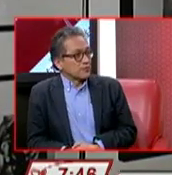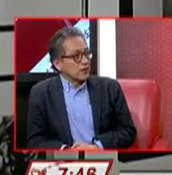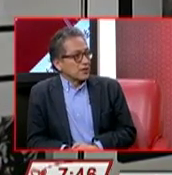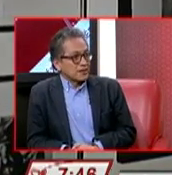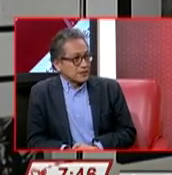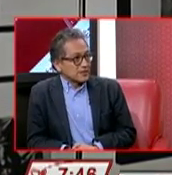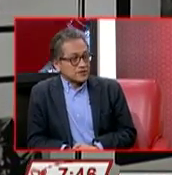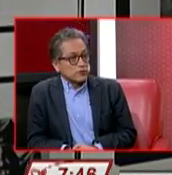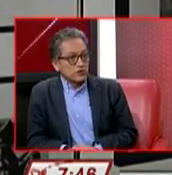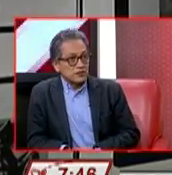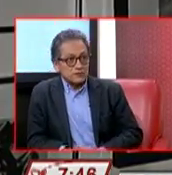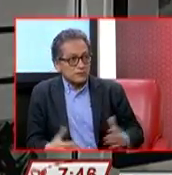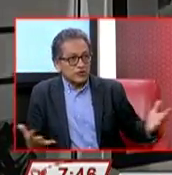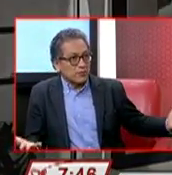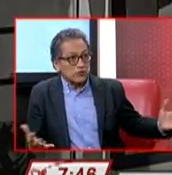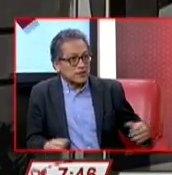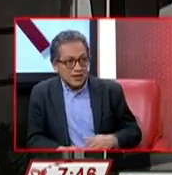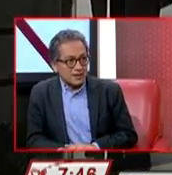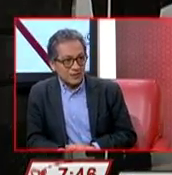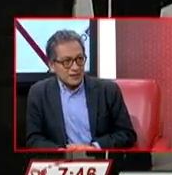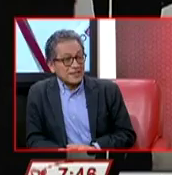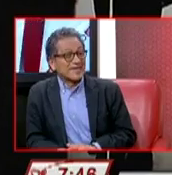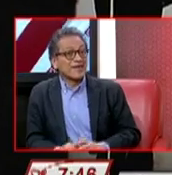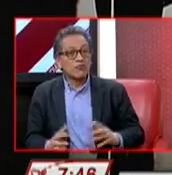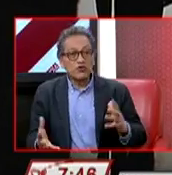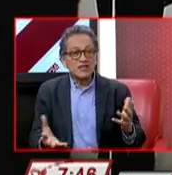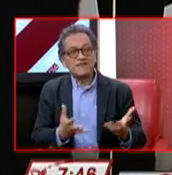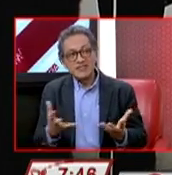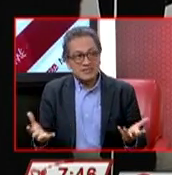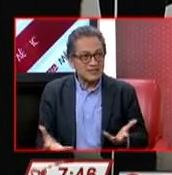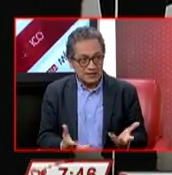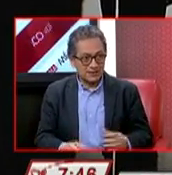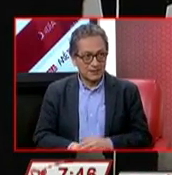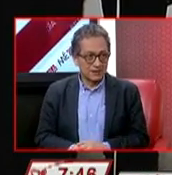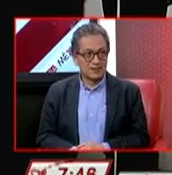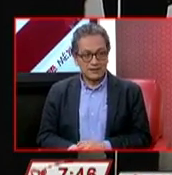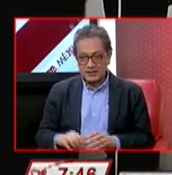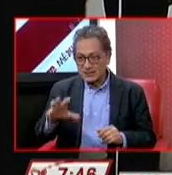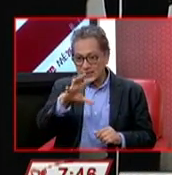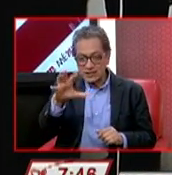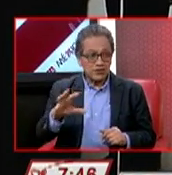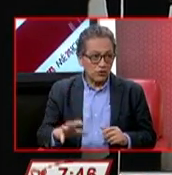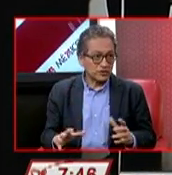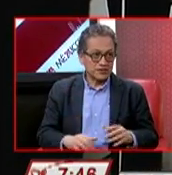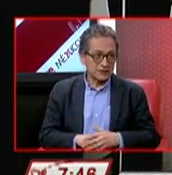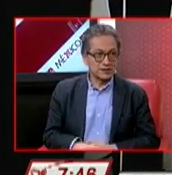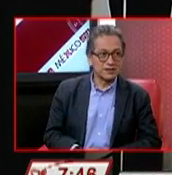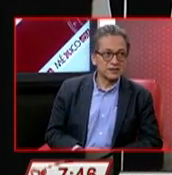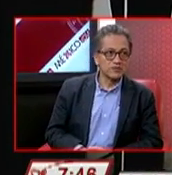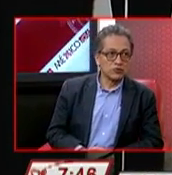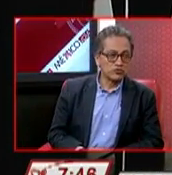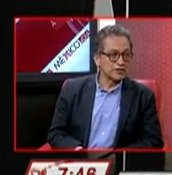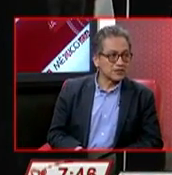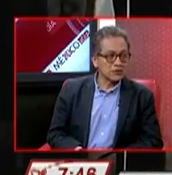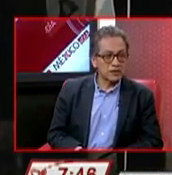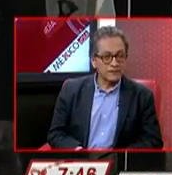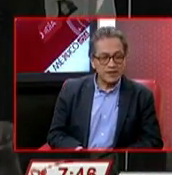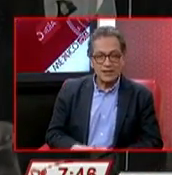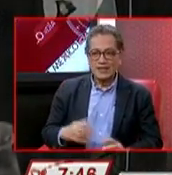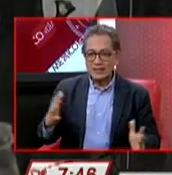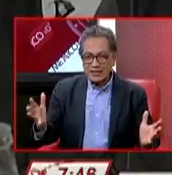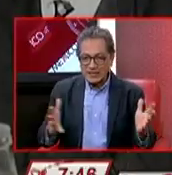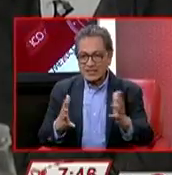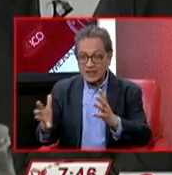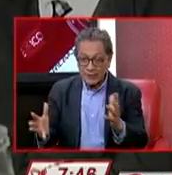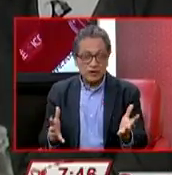República de las Letras muy abultada y que era muy difícil distinguir cosas en ese mundo, en esa